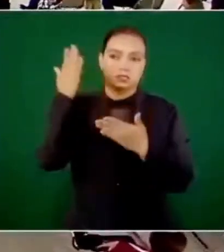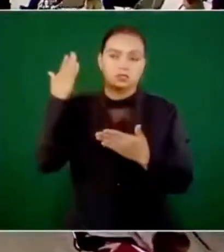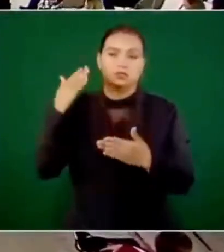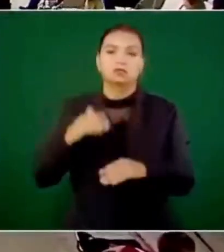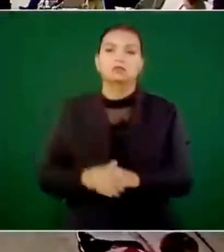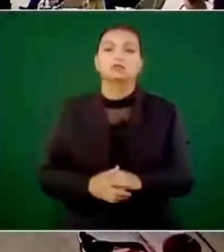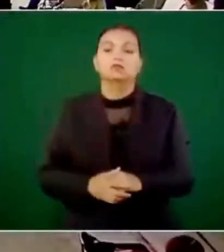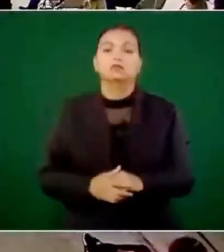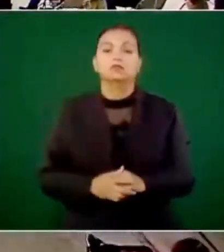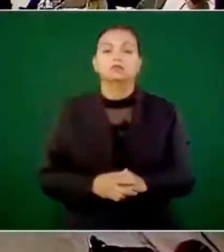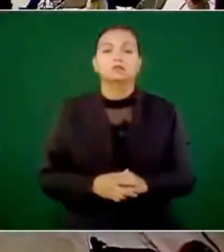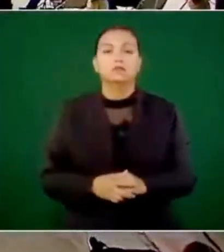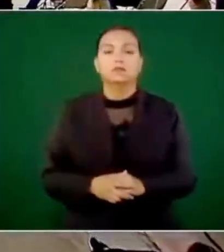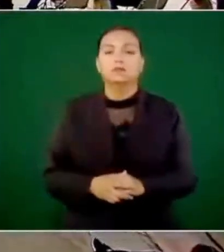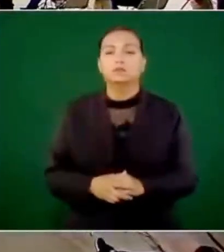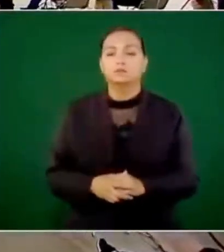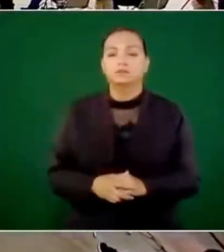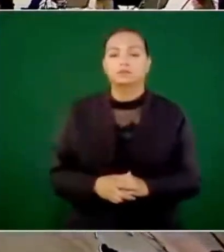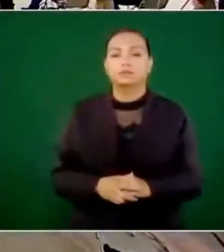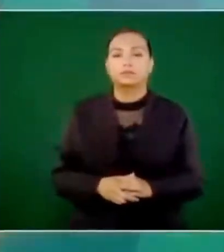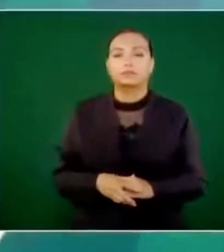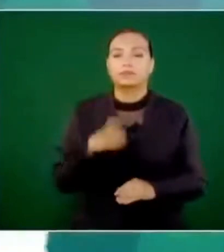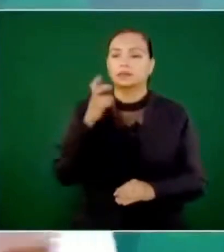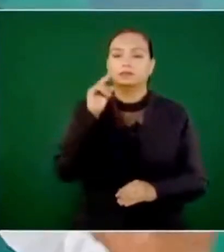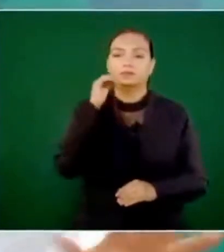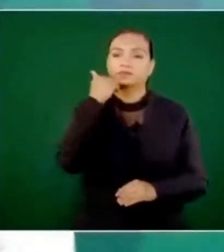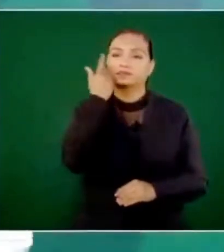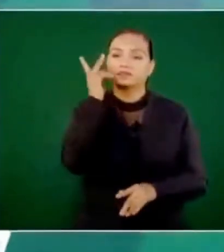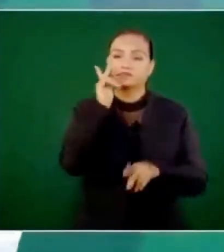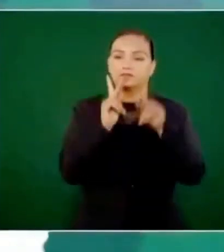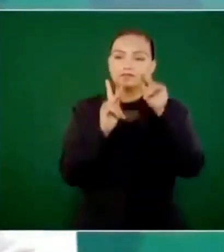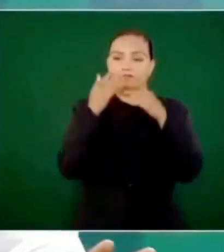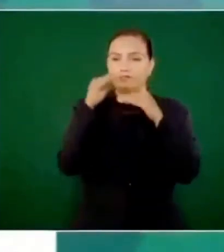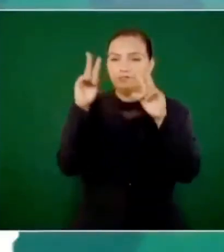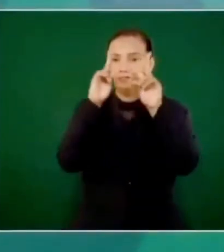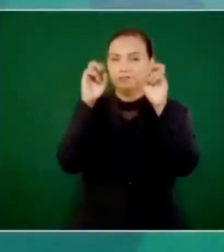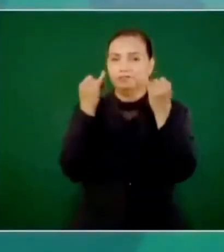Porque de esto no quieren que se hable.